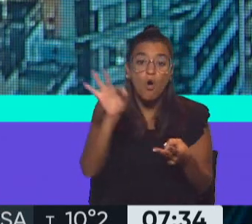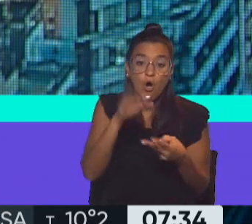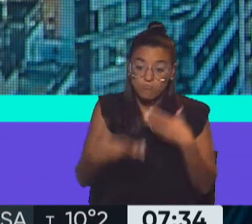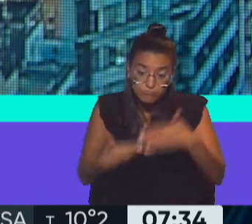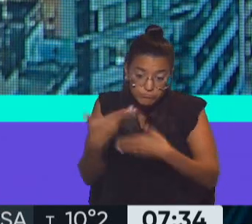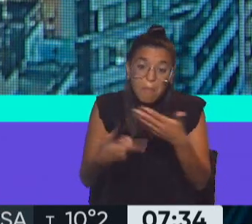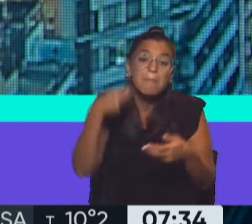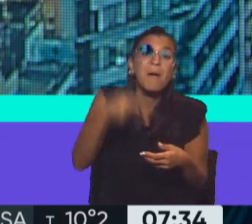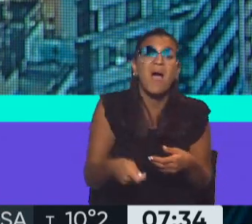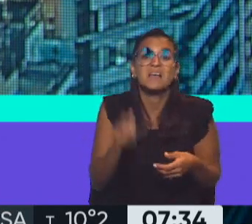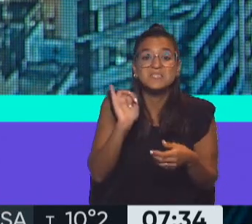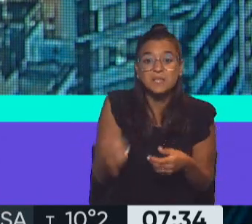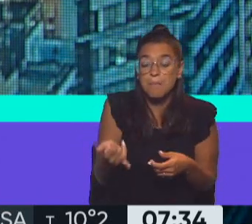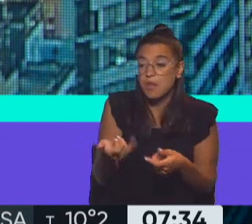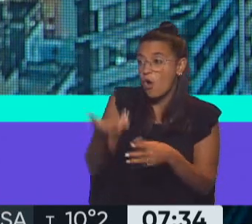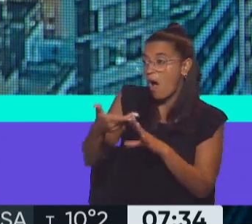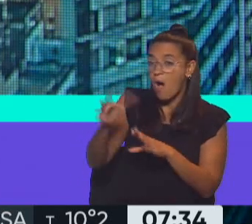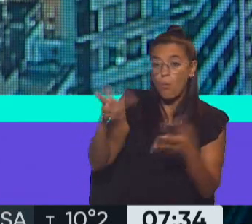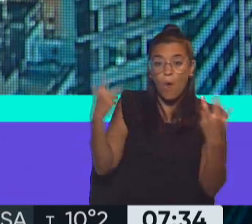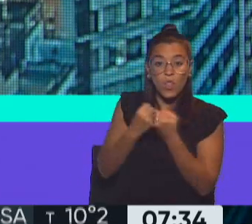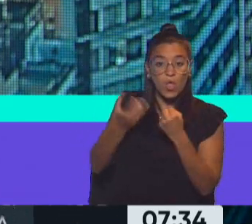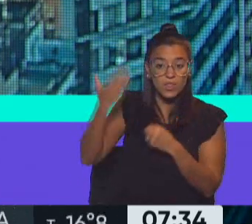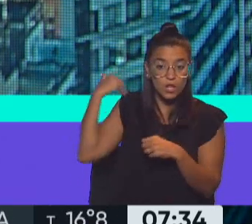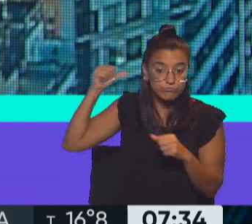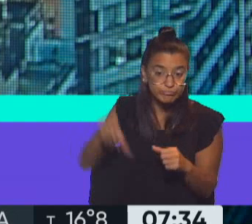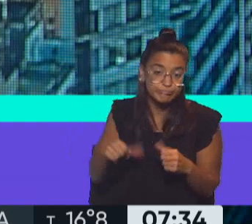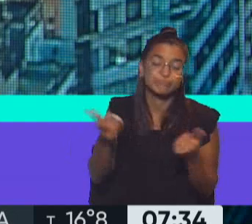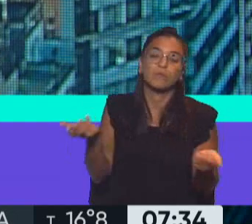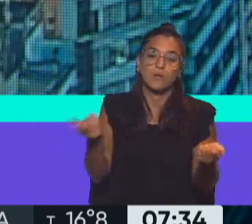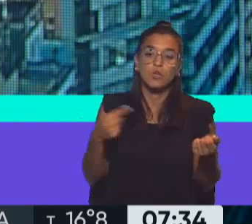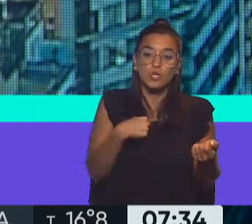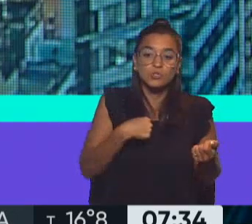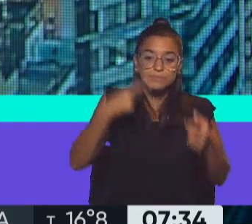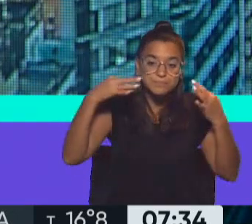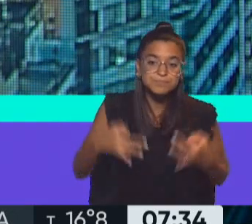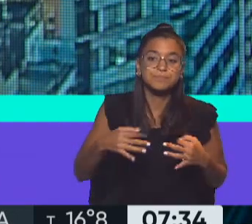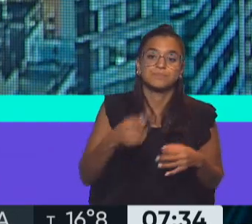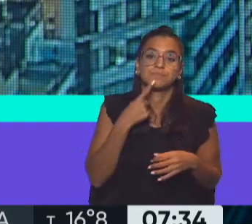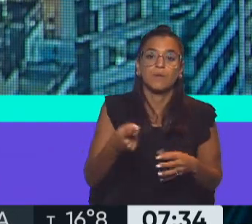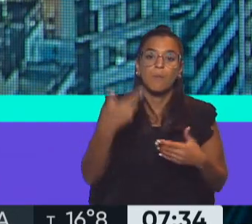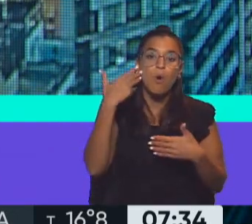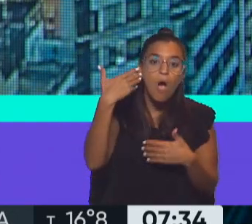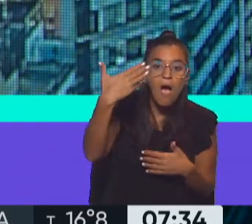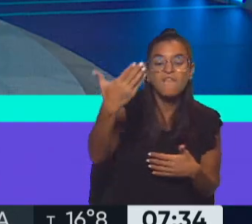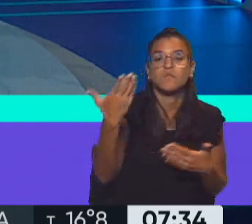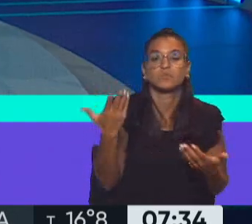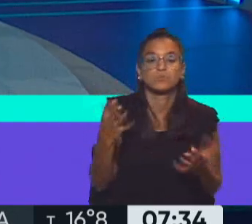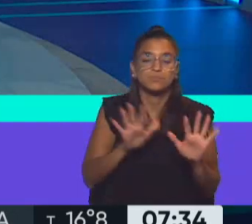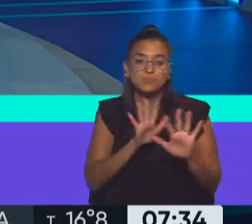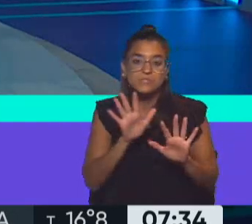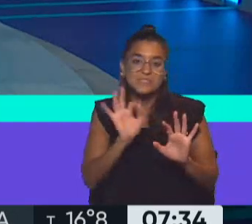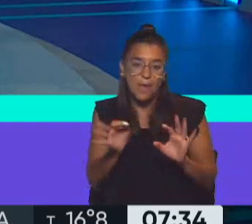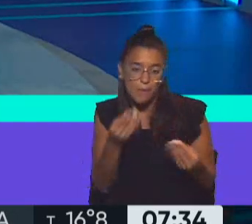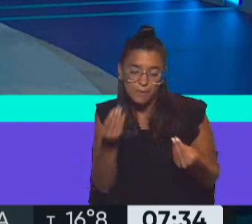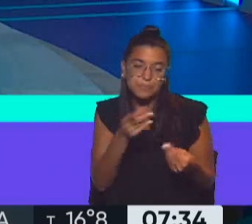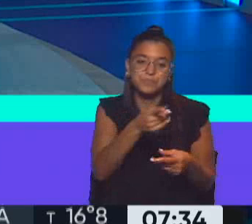inviabilidad del acuerdo anterior. Por eso es que efectivamente coincido que el acuerdo despeja un poco el escenario futuro. Y cuando decías, hablabas